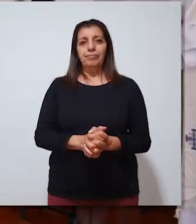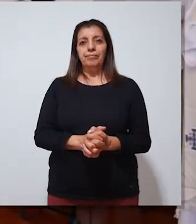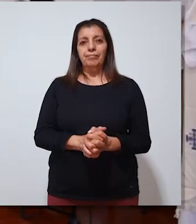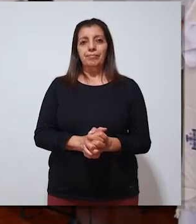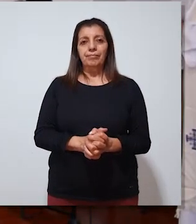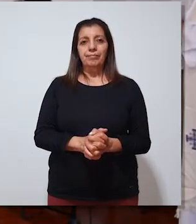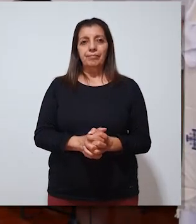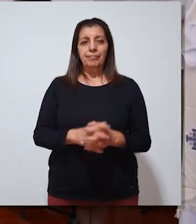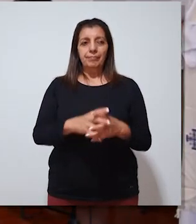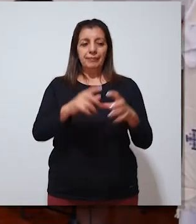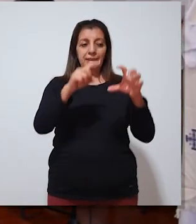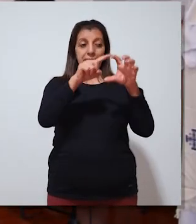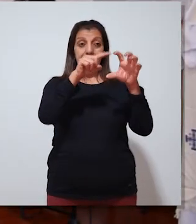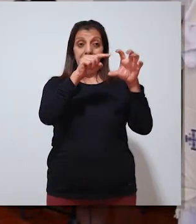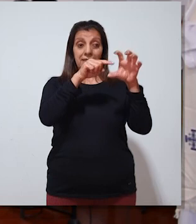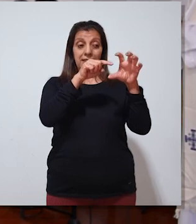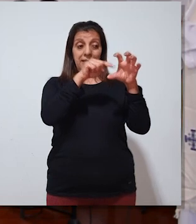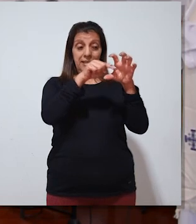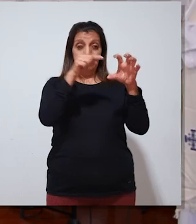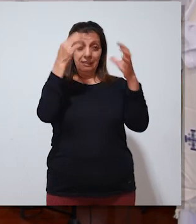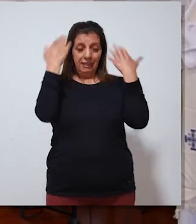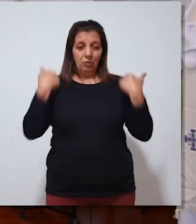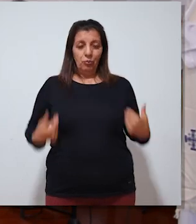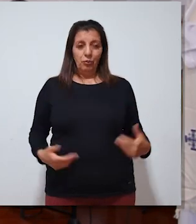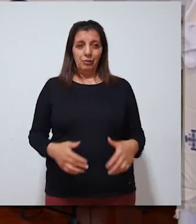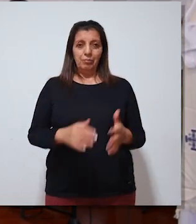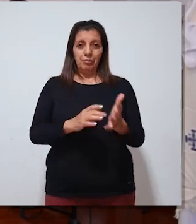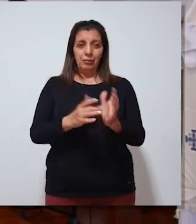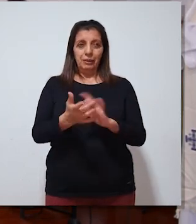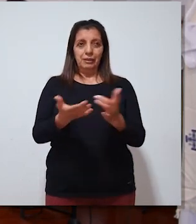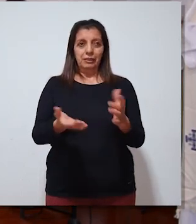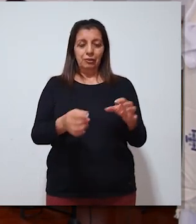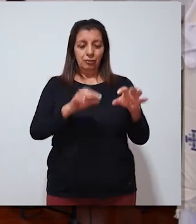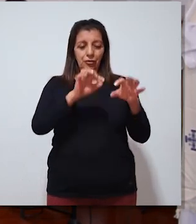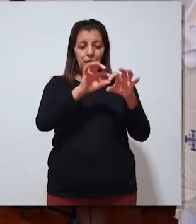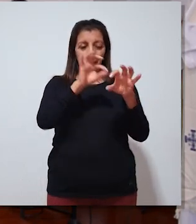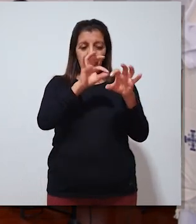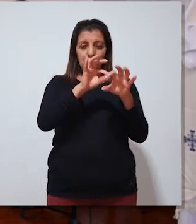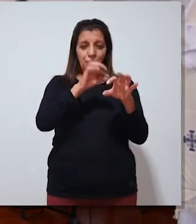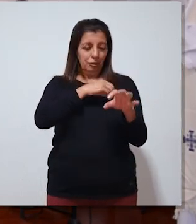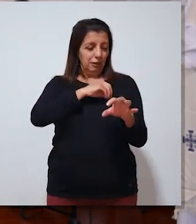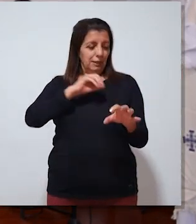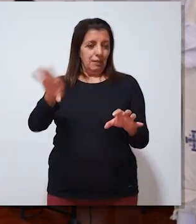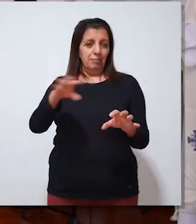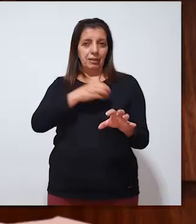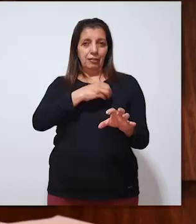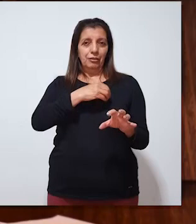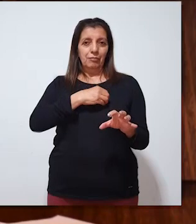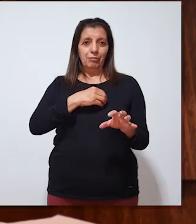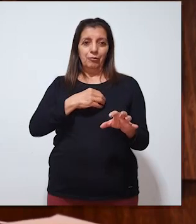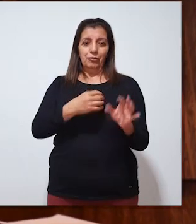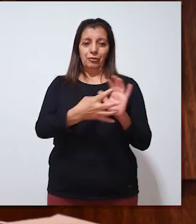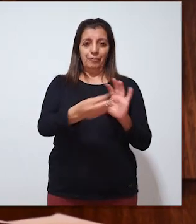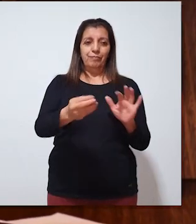paz. Este es el Cordero de Dios que quita el pecado del mundo. Felices nosotros, invitados a su mesa. Señor,